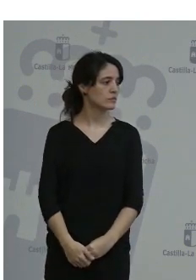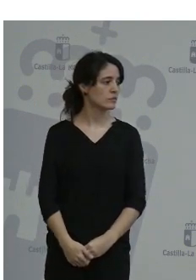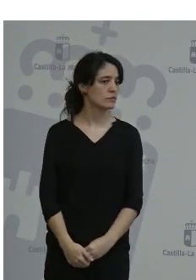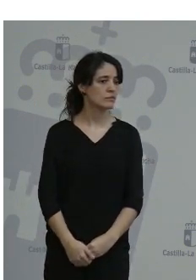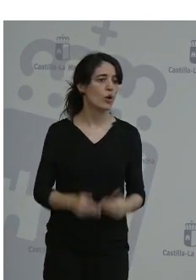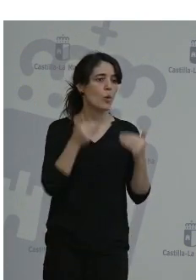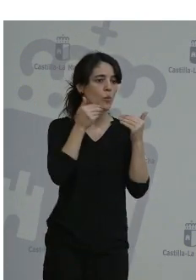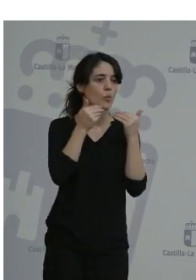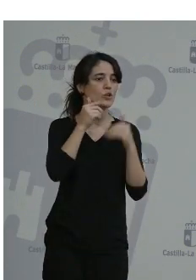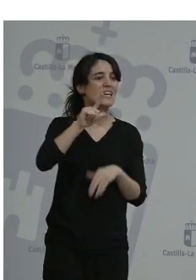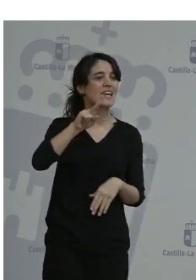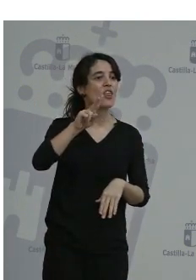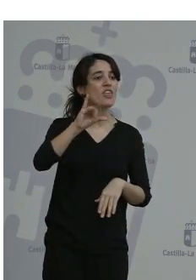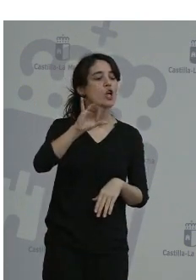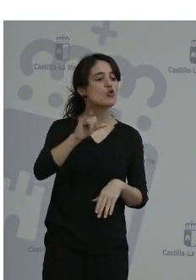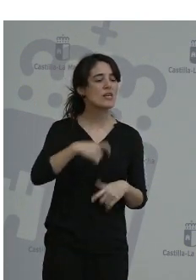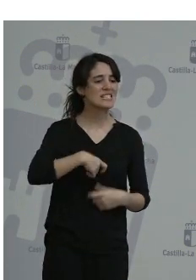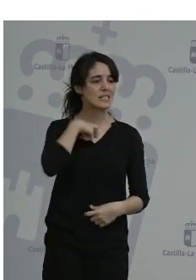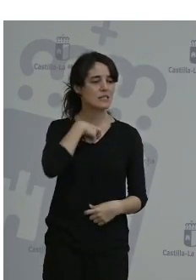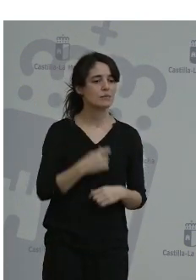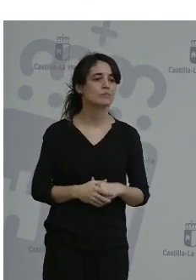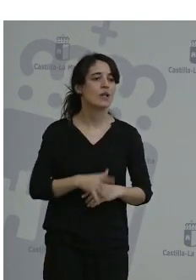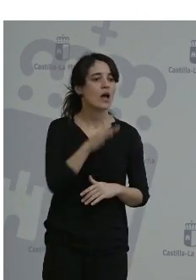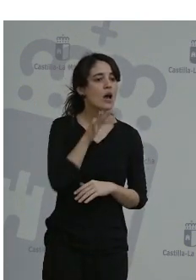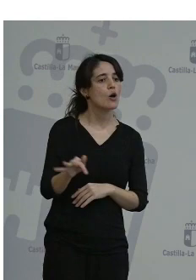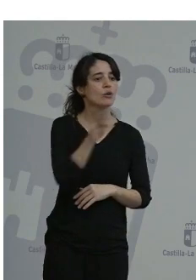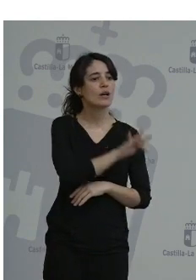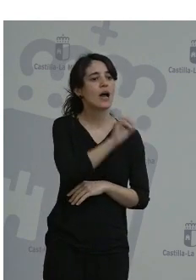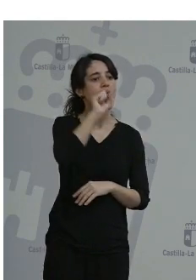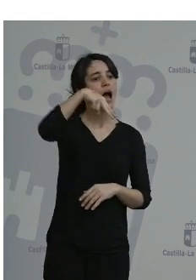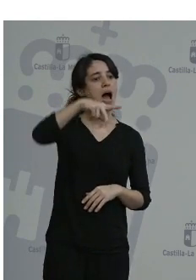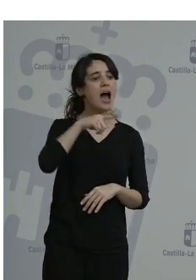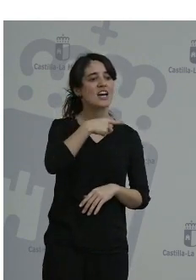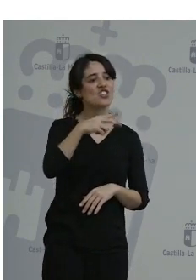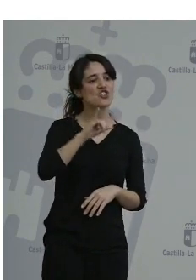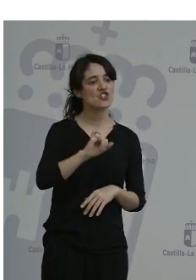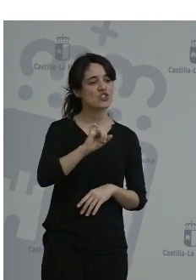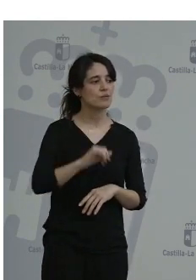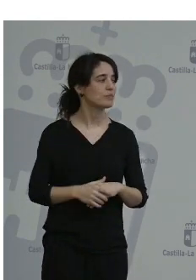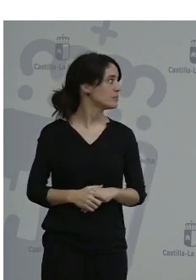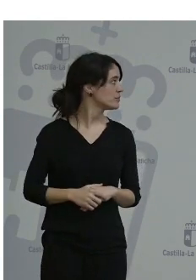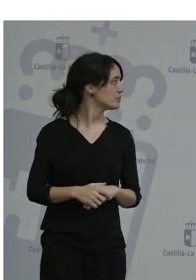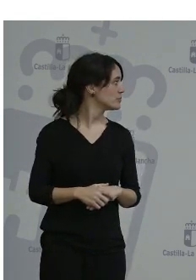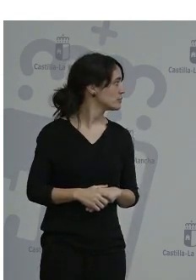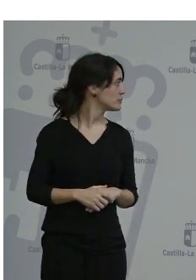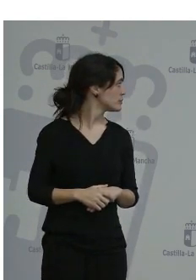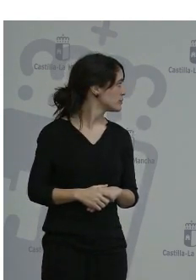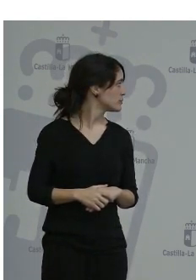Muchas gracias, Luis. A continuación, damos la palabra a Angie Valentina. Buenos días.